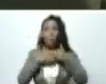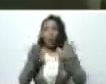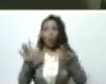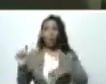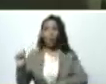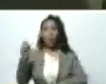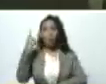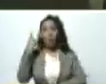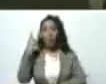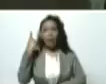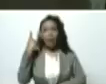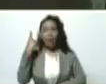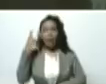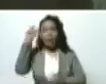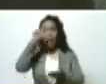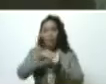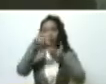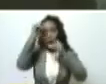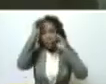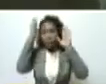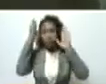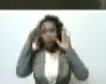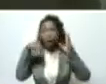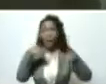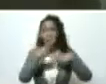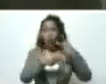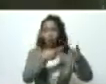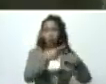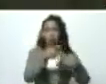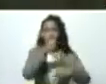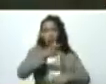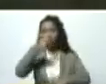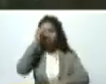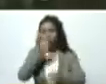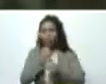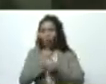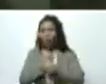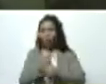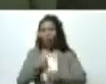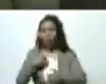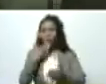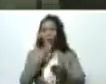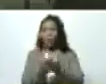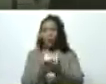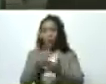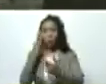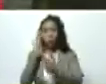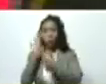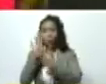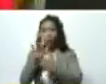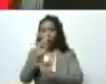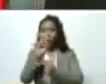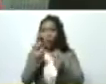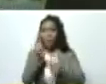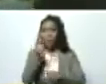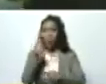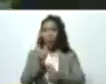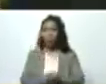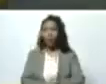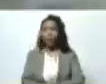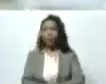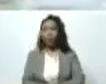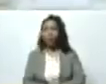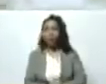primer centro de atención al productor mi comandante me permito mostrarle un poco la